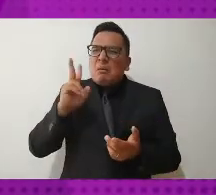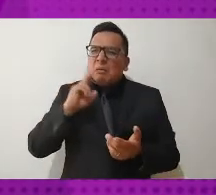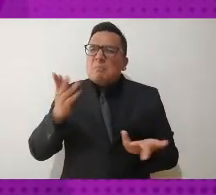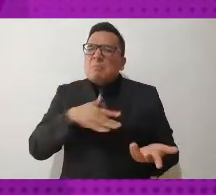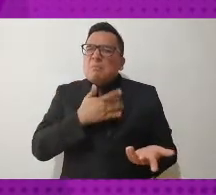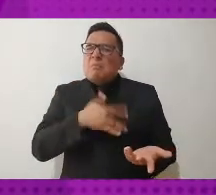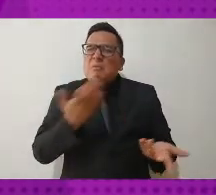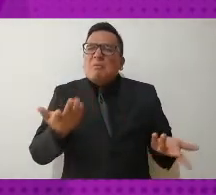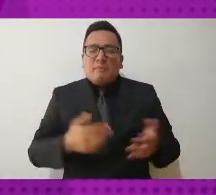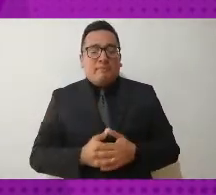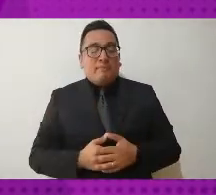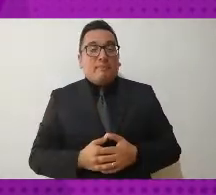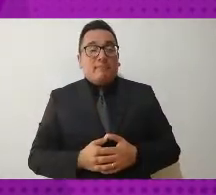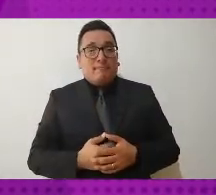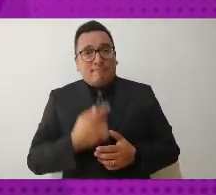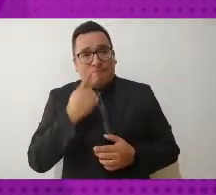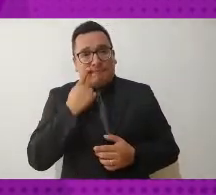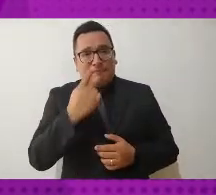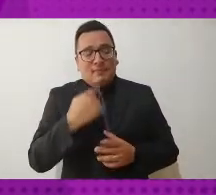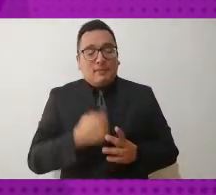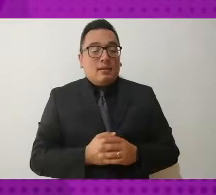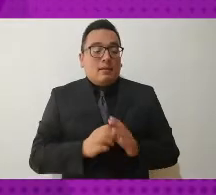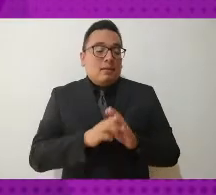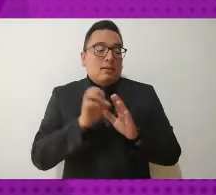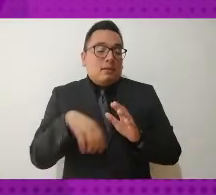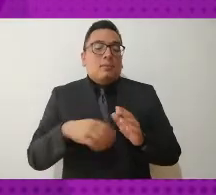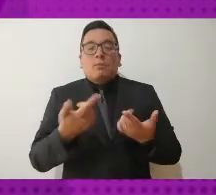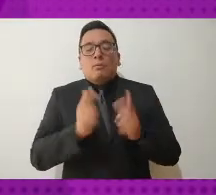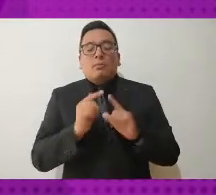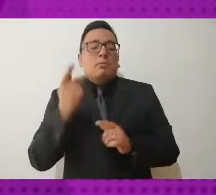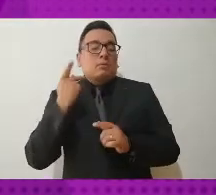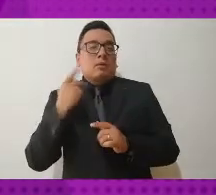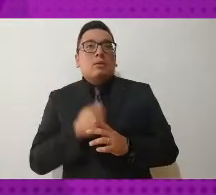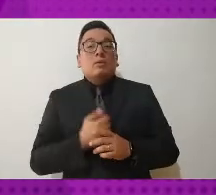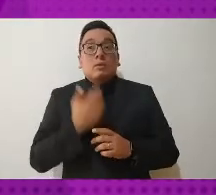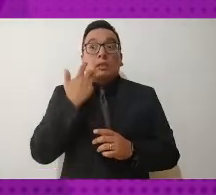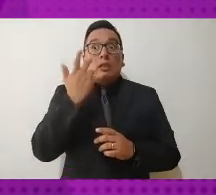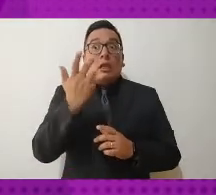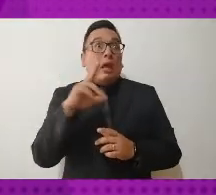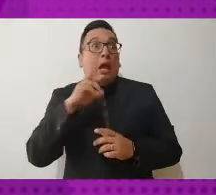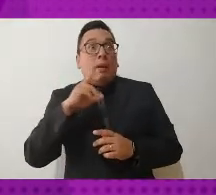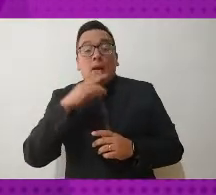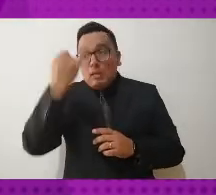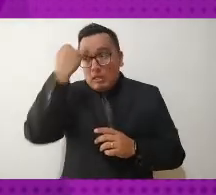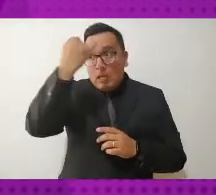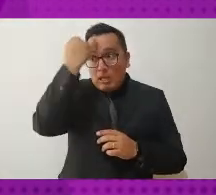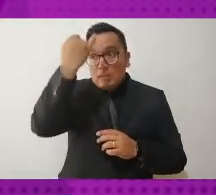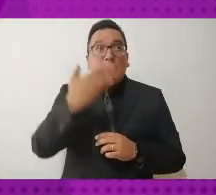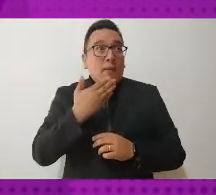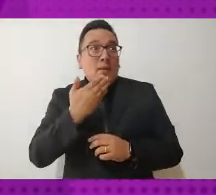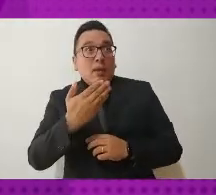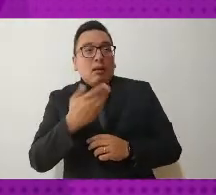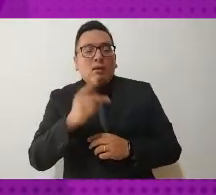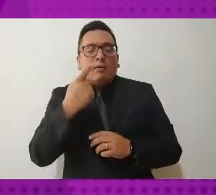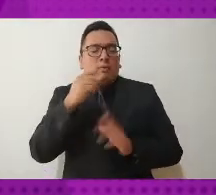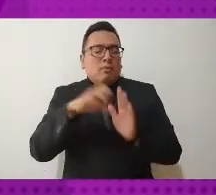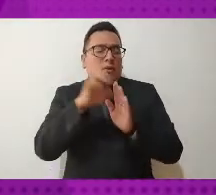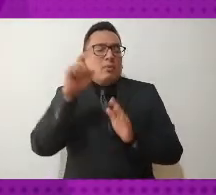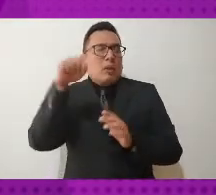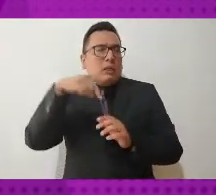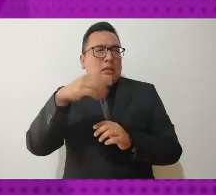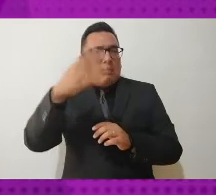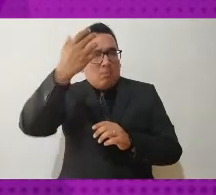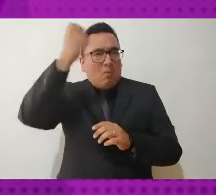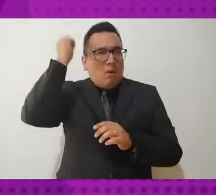Mira justo en el tema de la acción afirmativa que implementé aquí en el Estado de Morelos en el año pasado fue